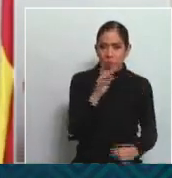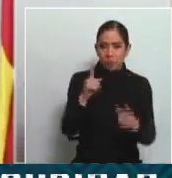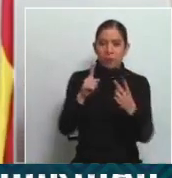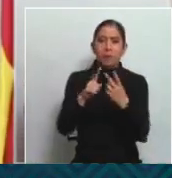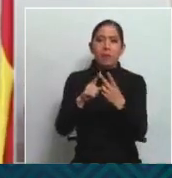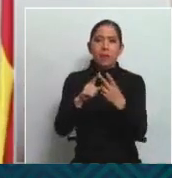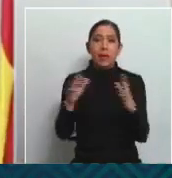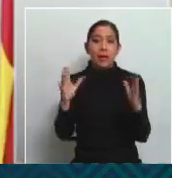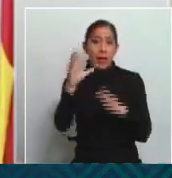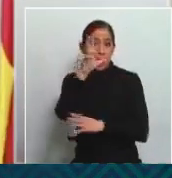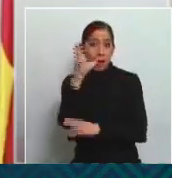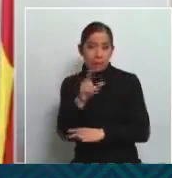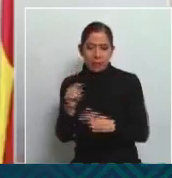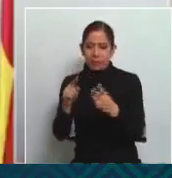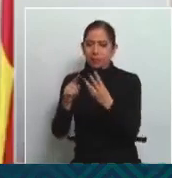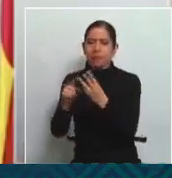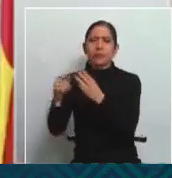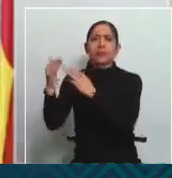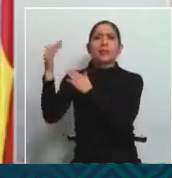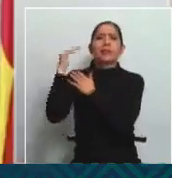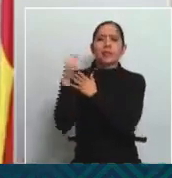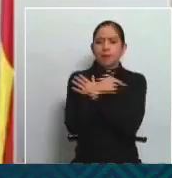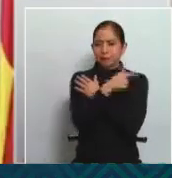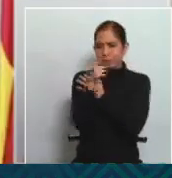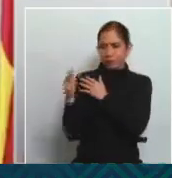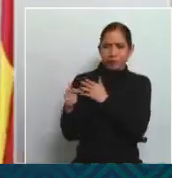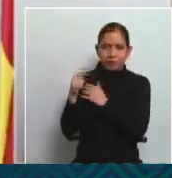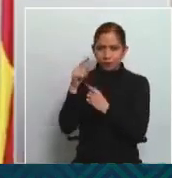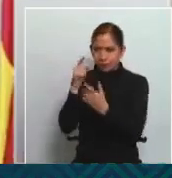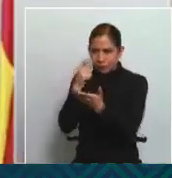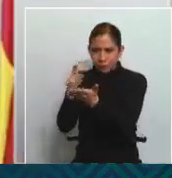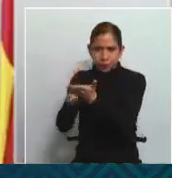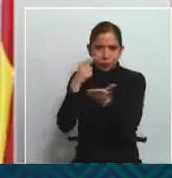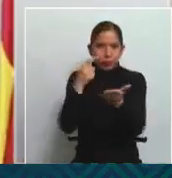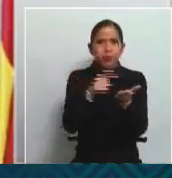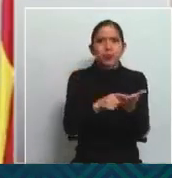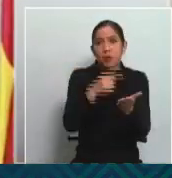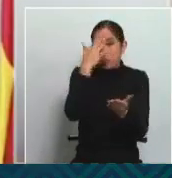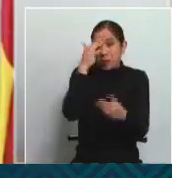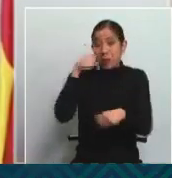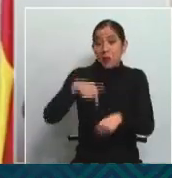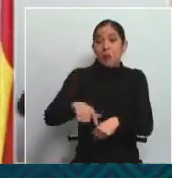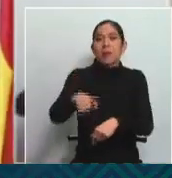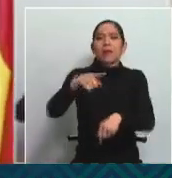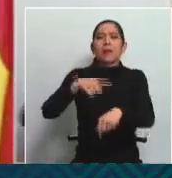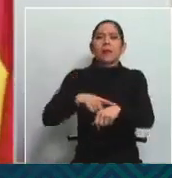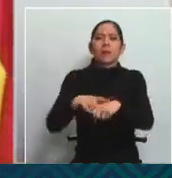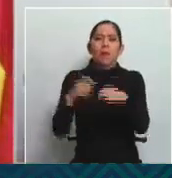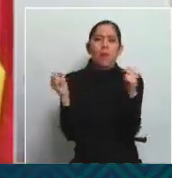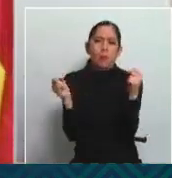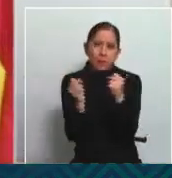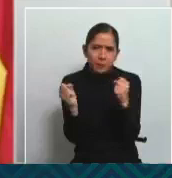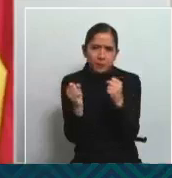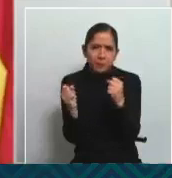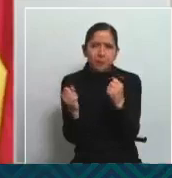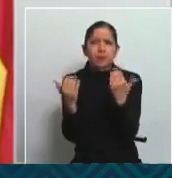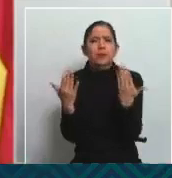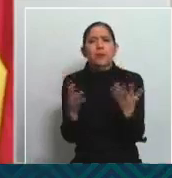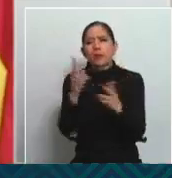y Santa Cruz. Aproximándonos a la época invernal, ahora